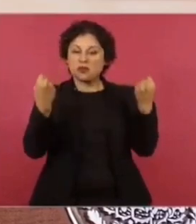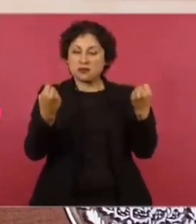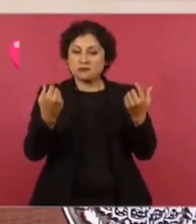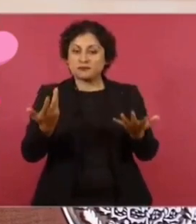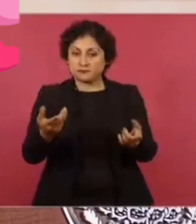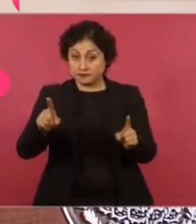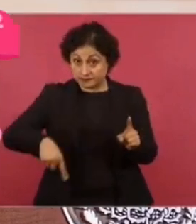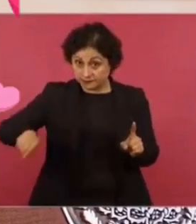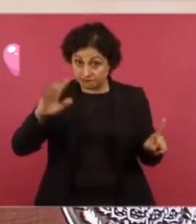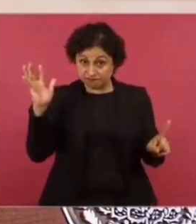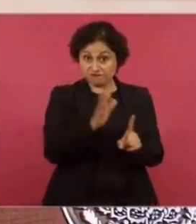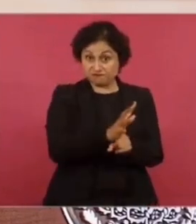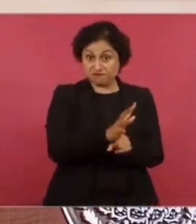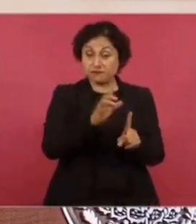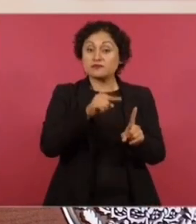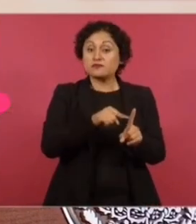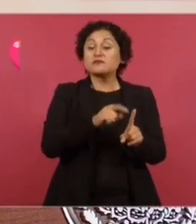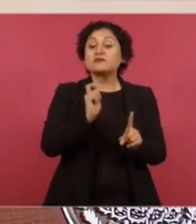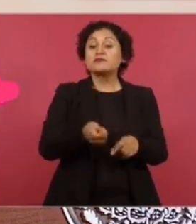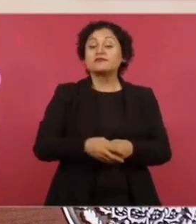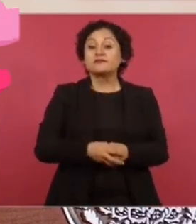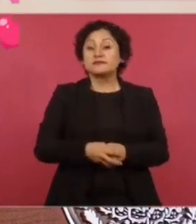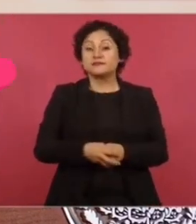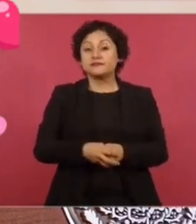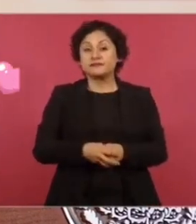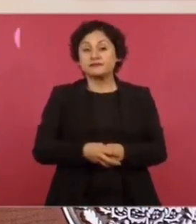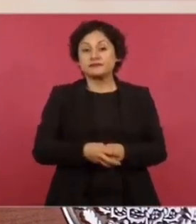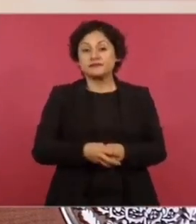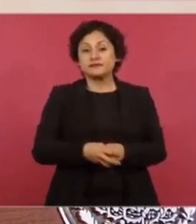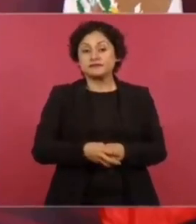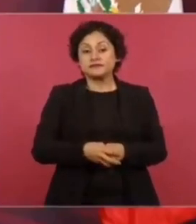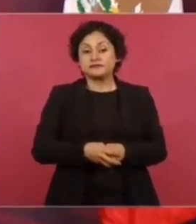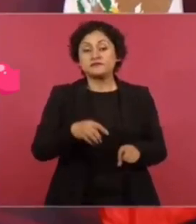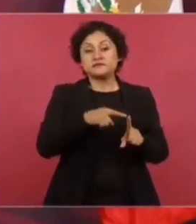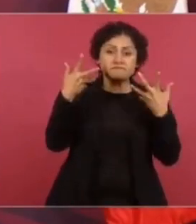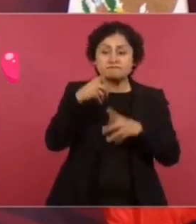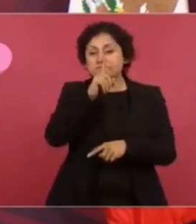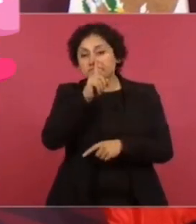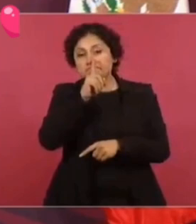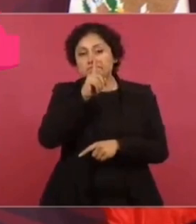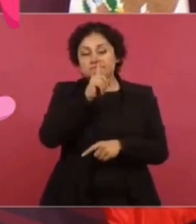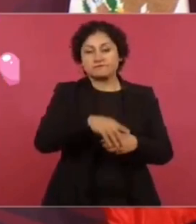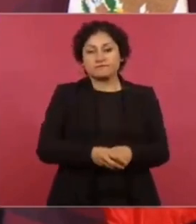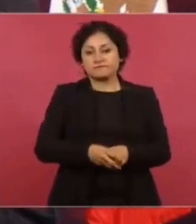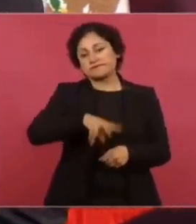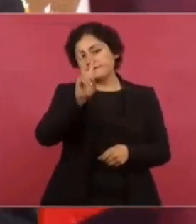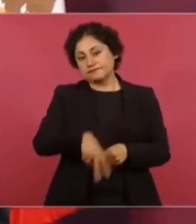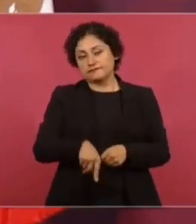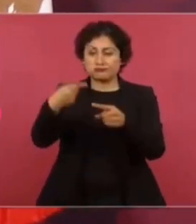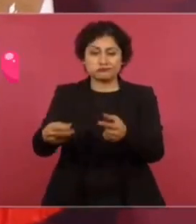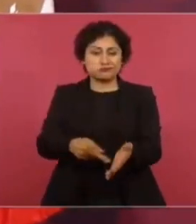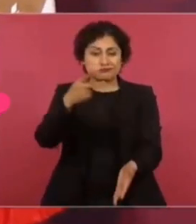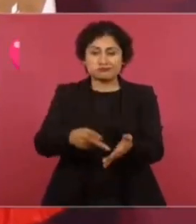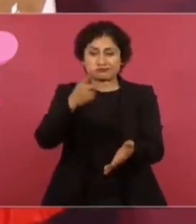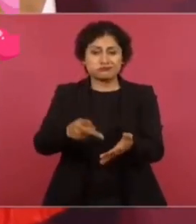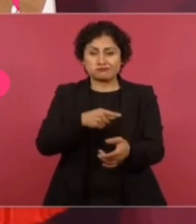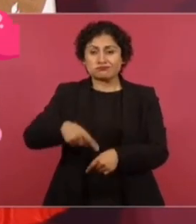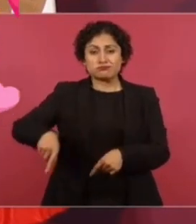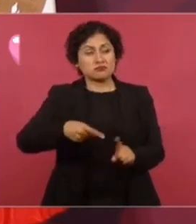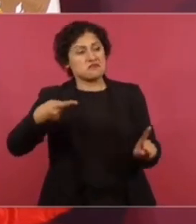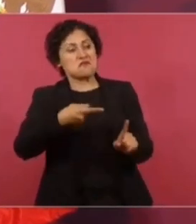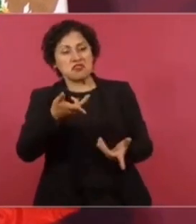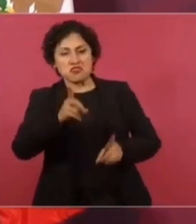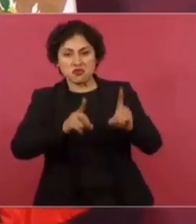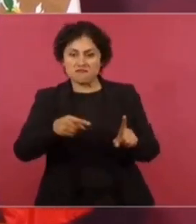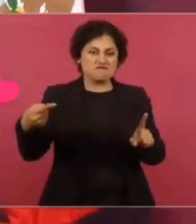fueron encima y lo convirtieron en el payaso de las cachetadas. Era como deporte nacional cuestionar, golpear